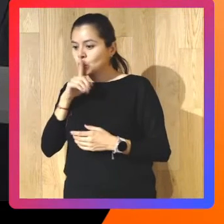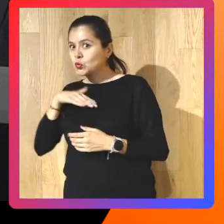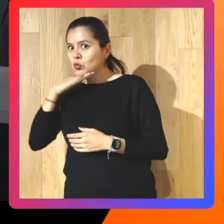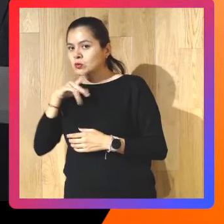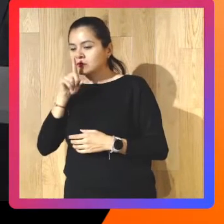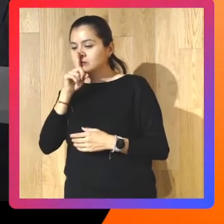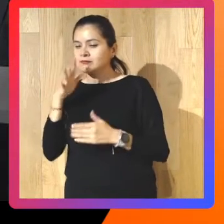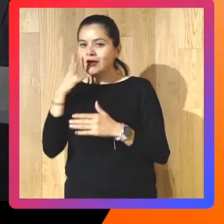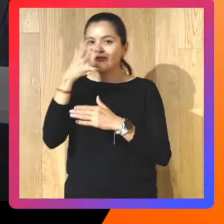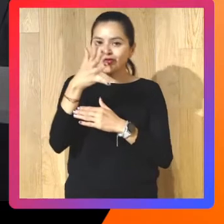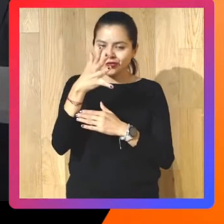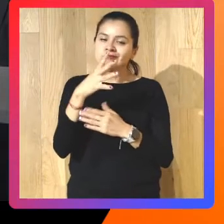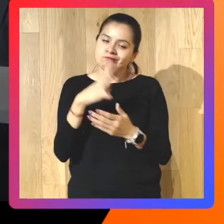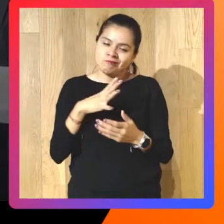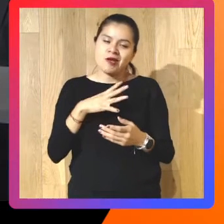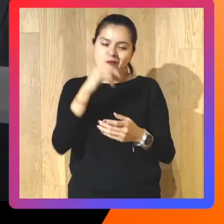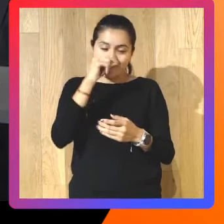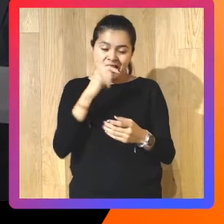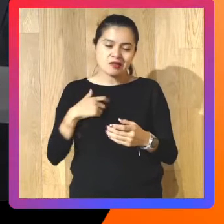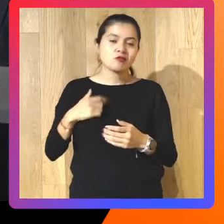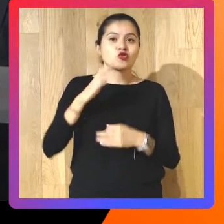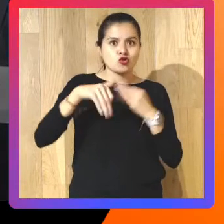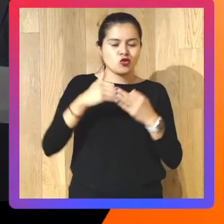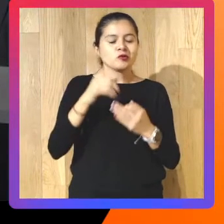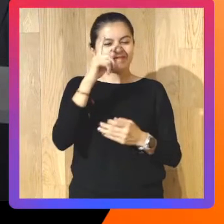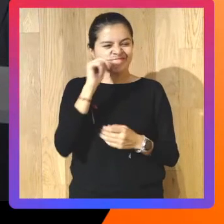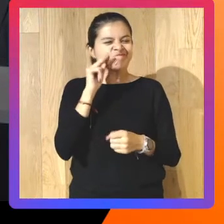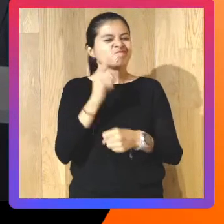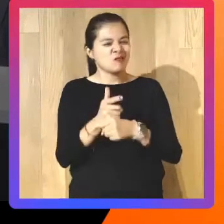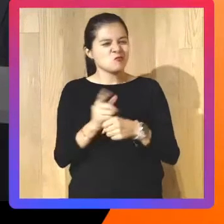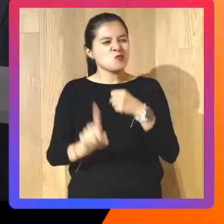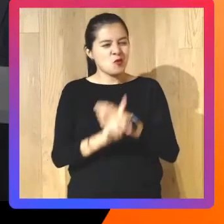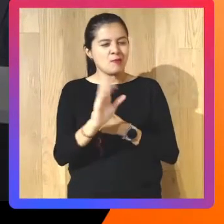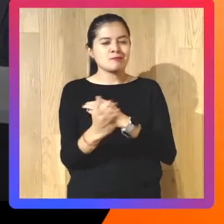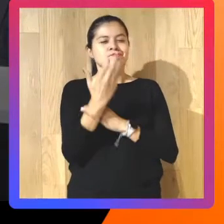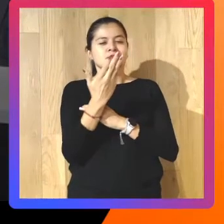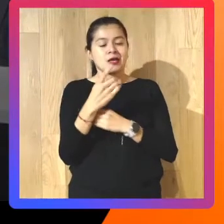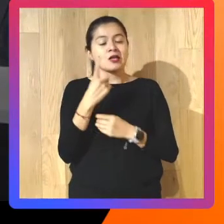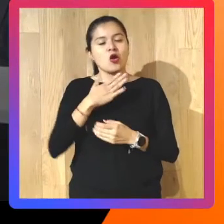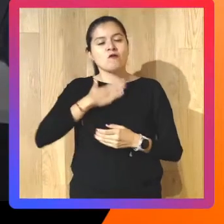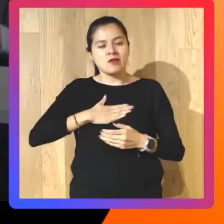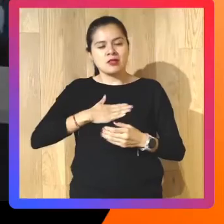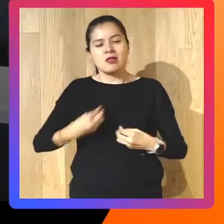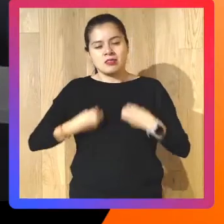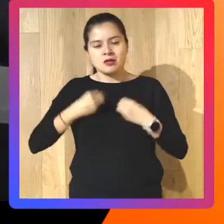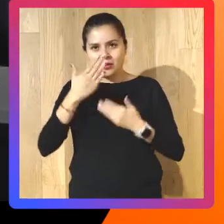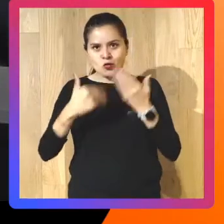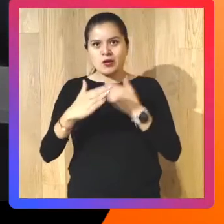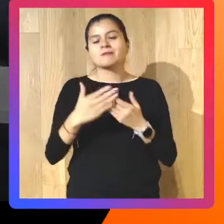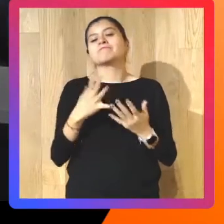omisiones. No hay responsabilidad social empresarial cuando las personas no viven de una manera digna. Muchas gracias.